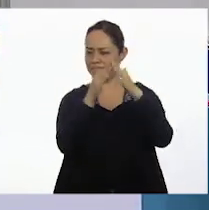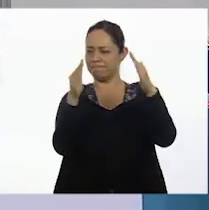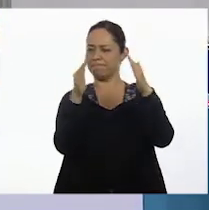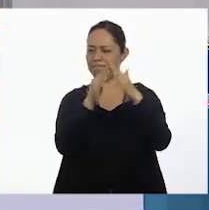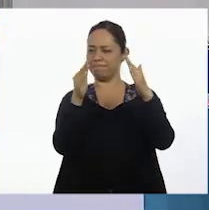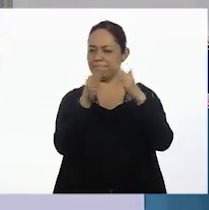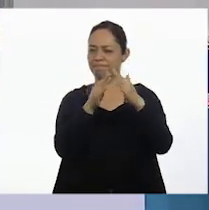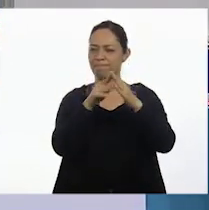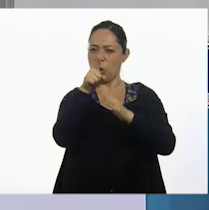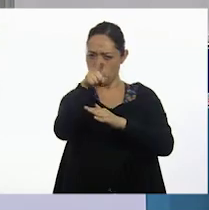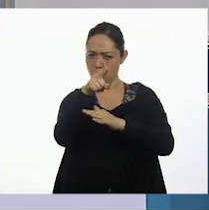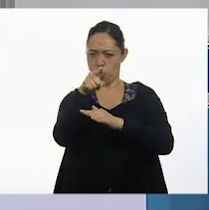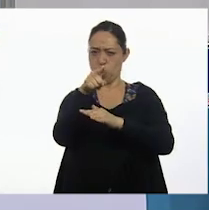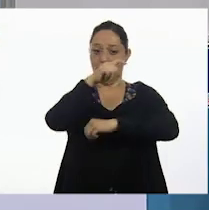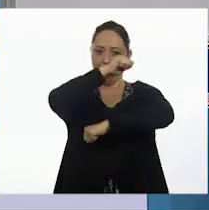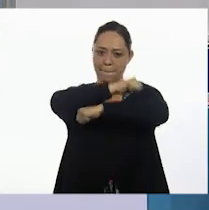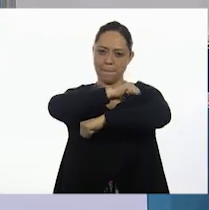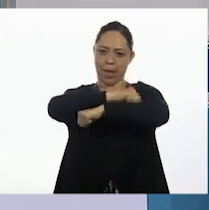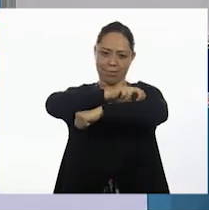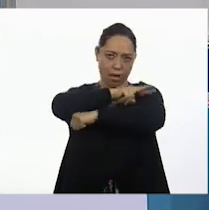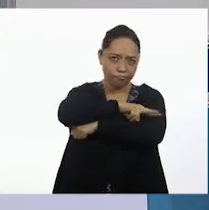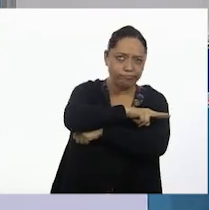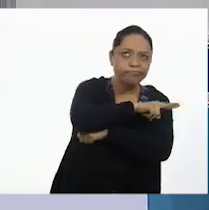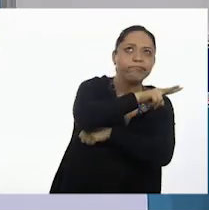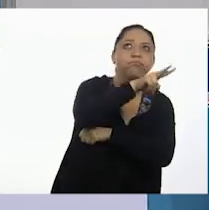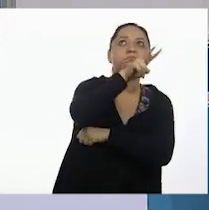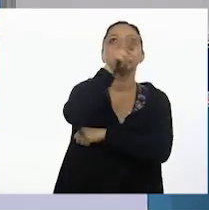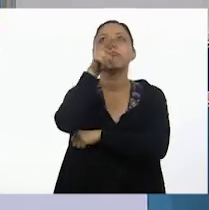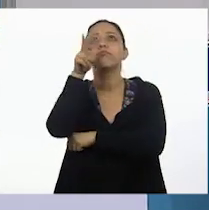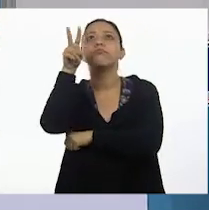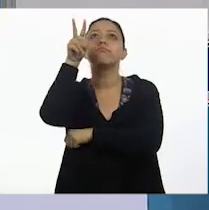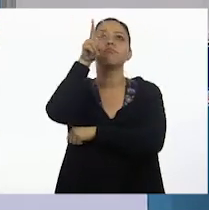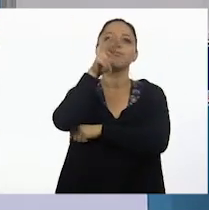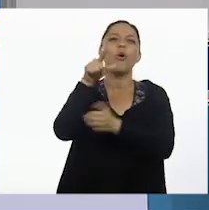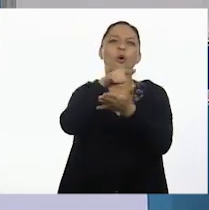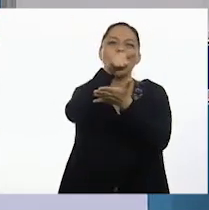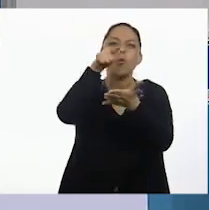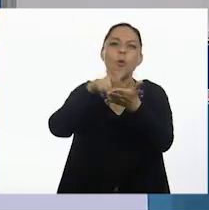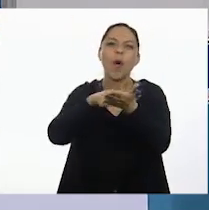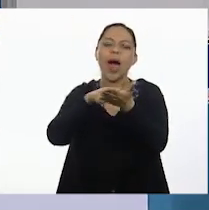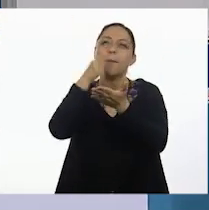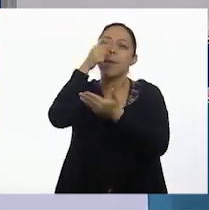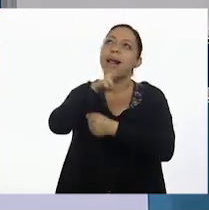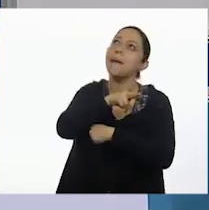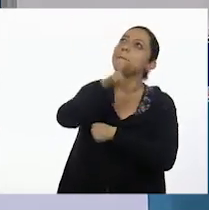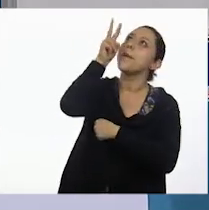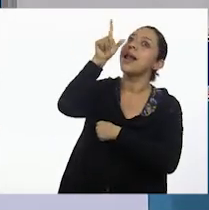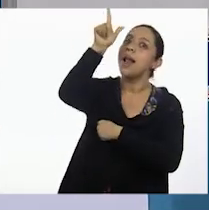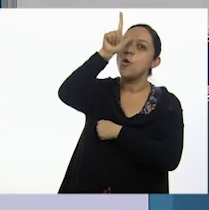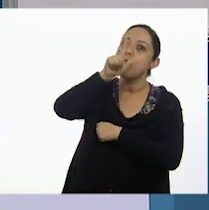que se asomen por la ventana o busquen un lugar desde el cual puedan contemplar la luna llena.